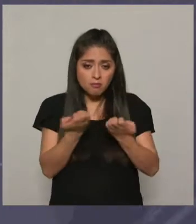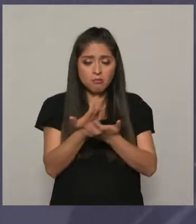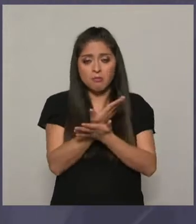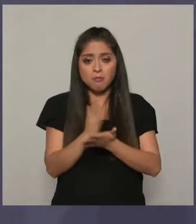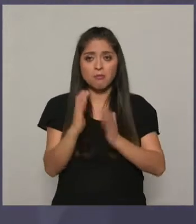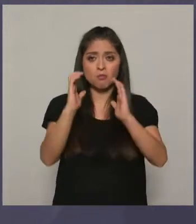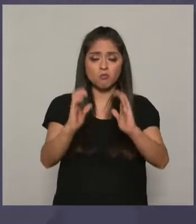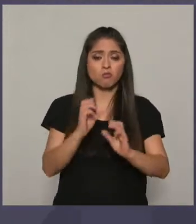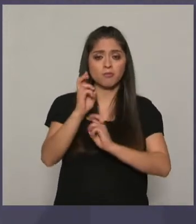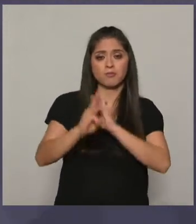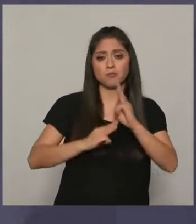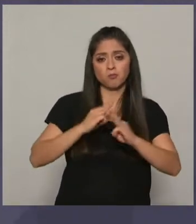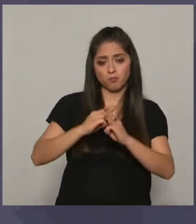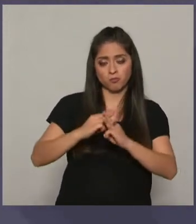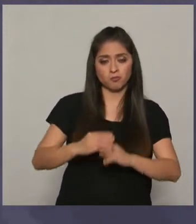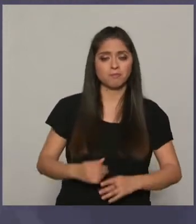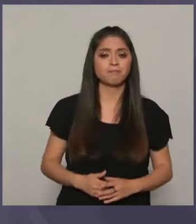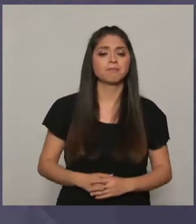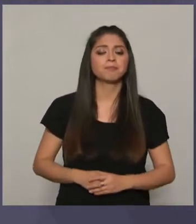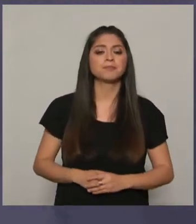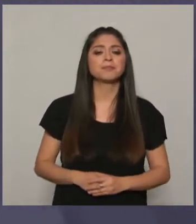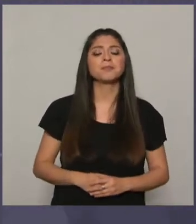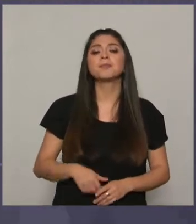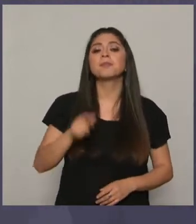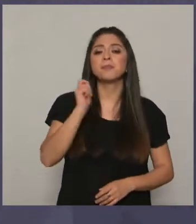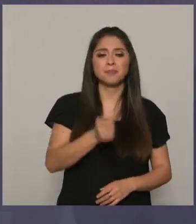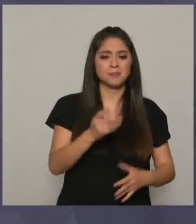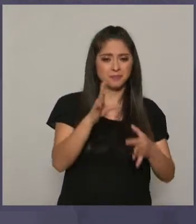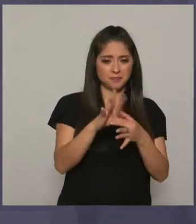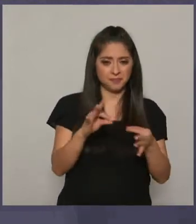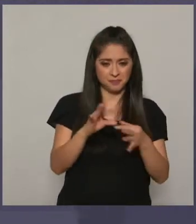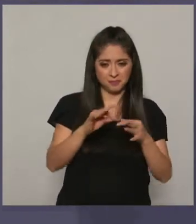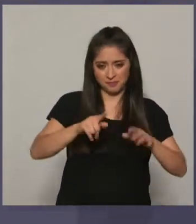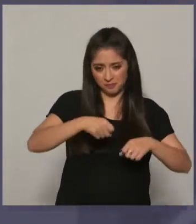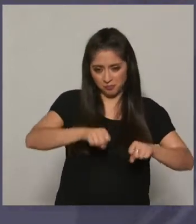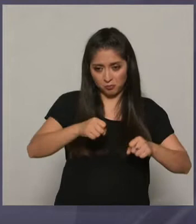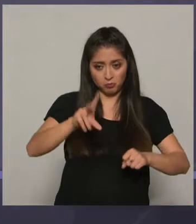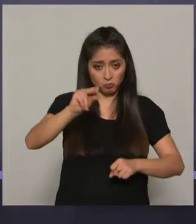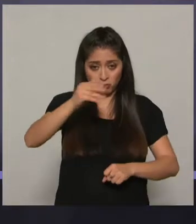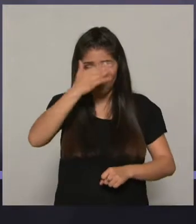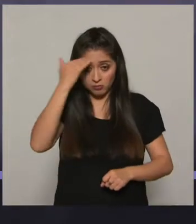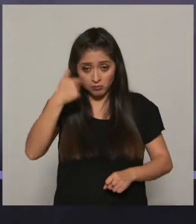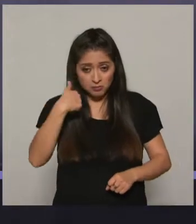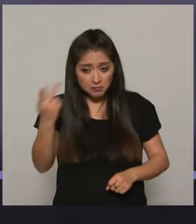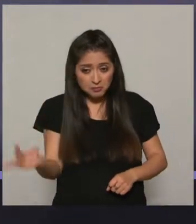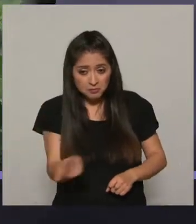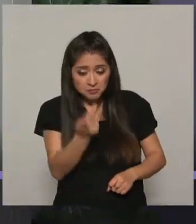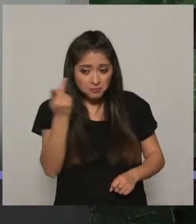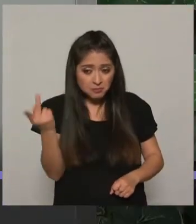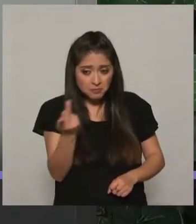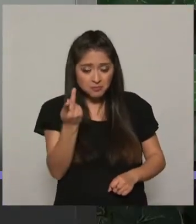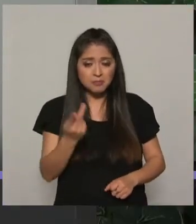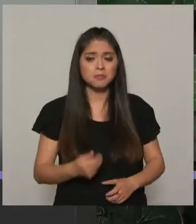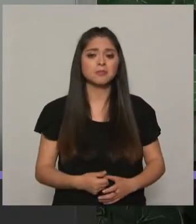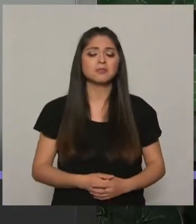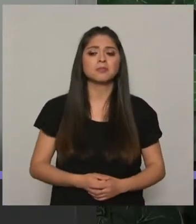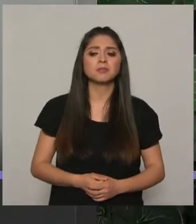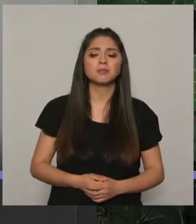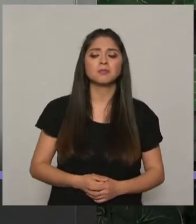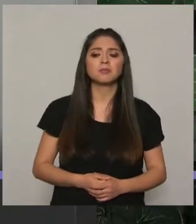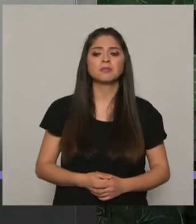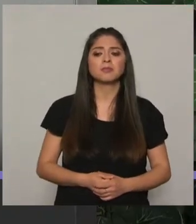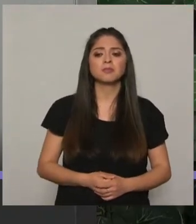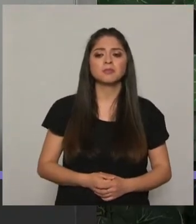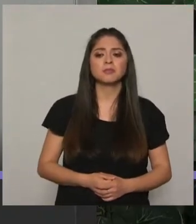y hablamos de motocicletas. Fíjate que hay una tendencia, directora, no sé si te hayas dado cuenta, pero con el